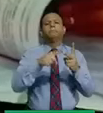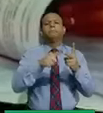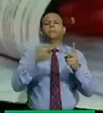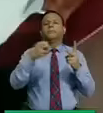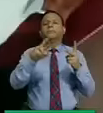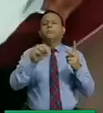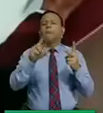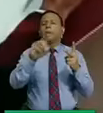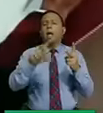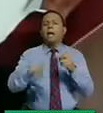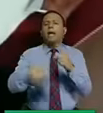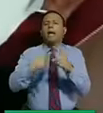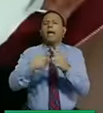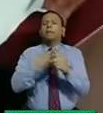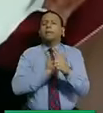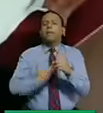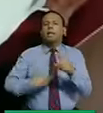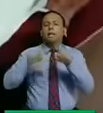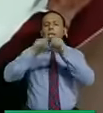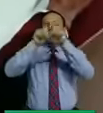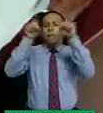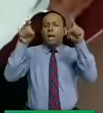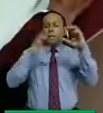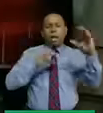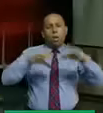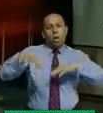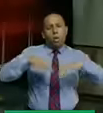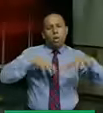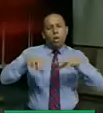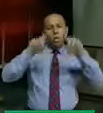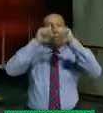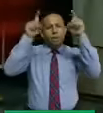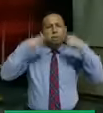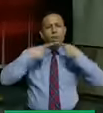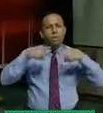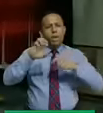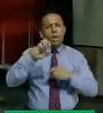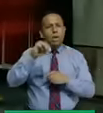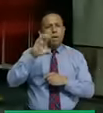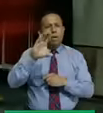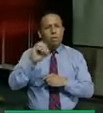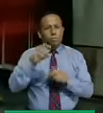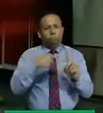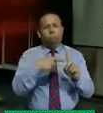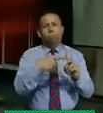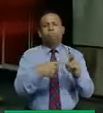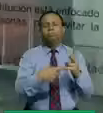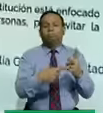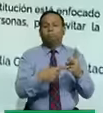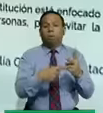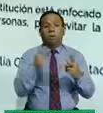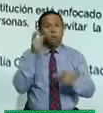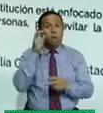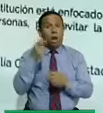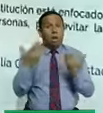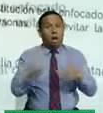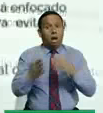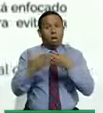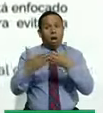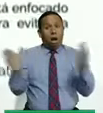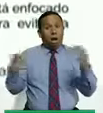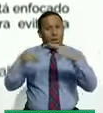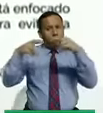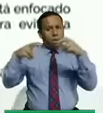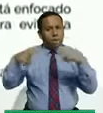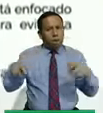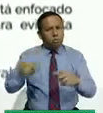Luque, expresidente de la empresa coordinadora de empresas públicas EMCO. El expediente abierto por Fiscalía busca probar